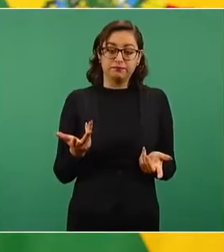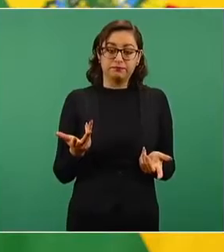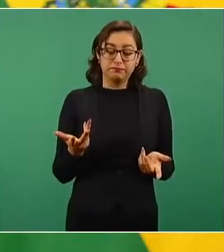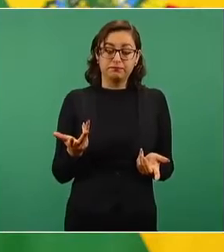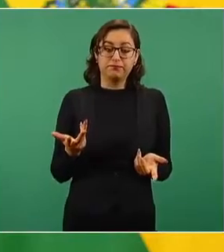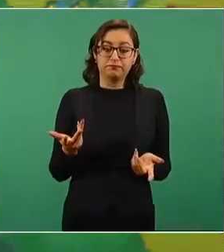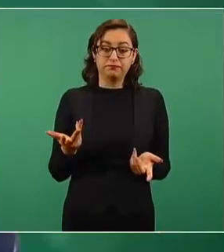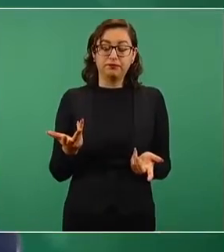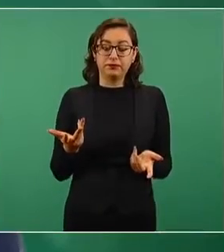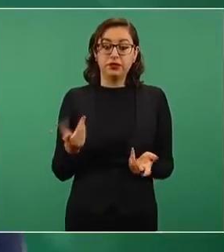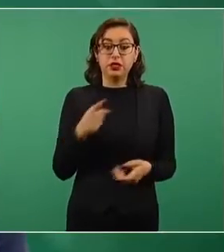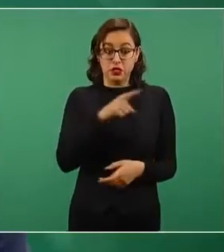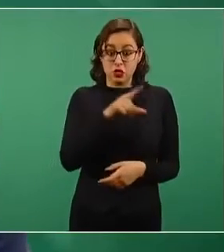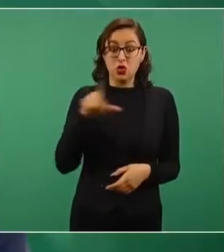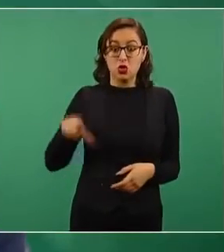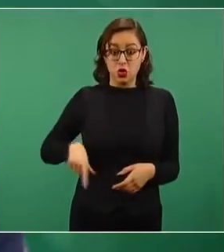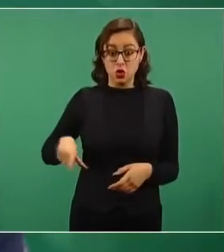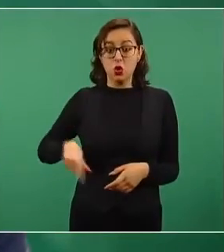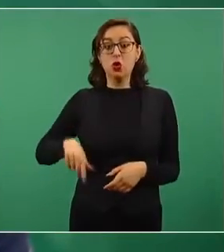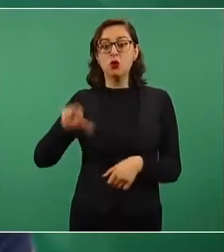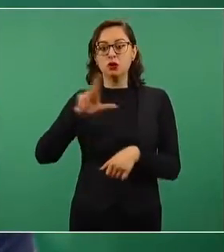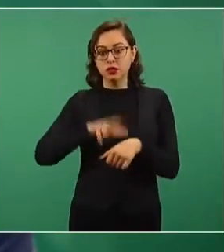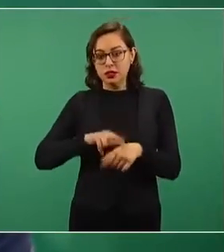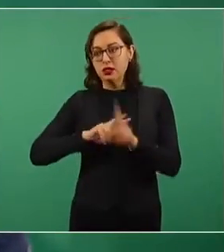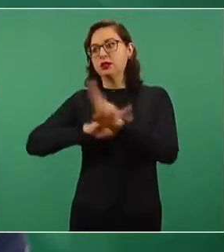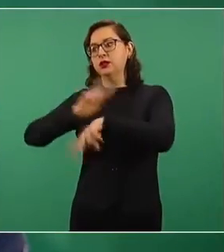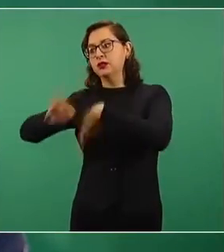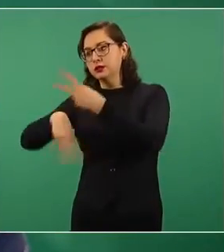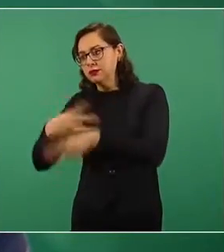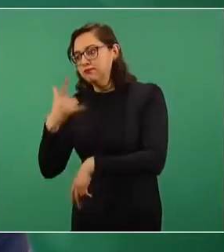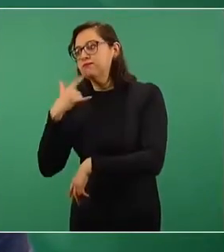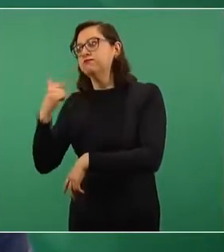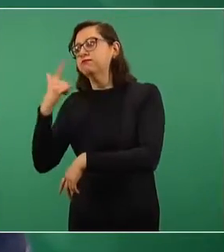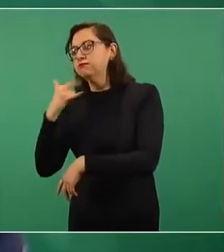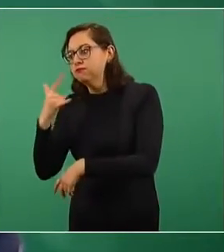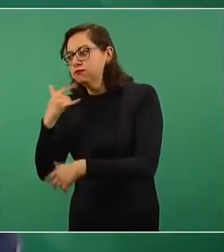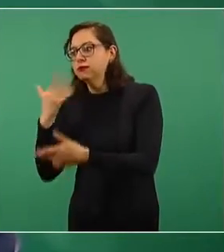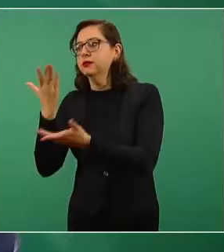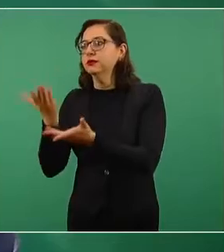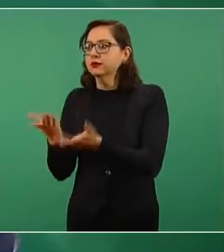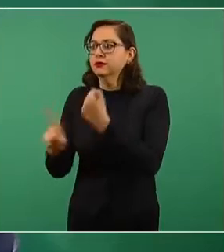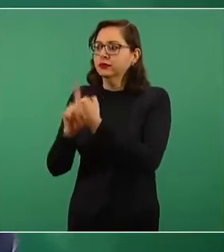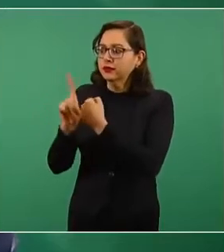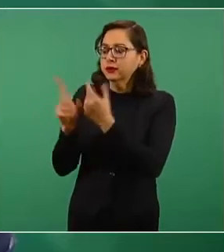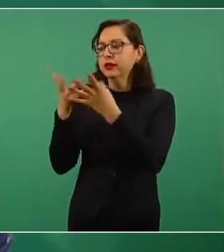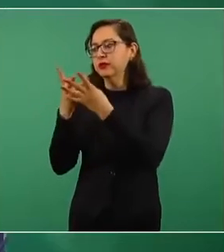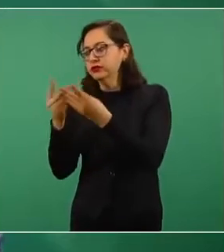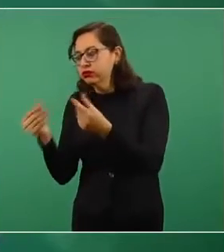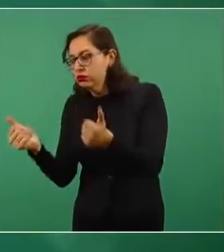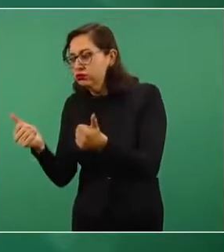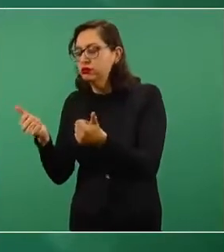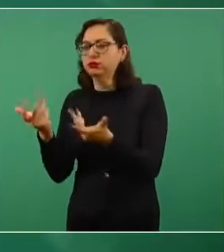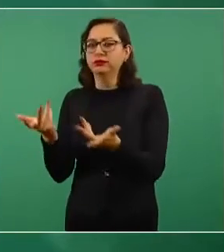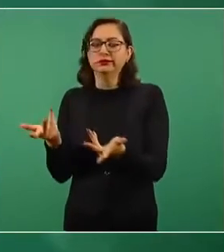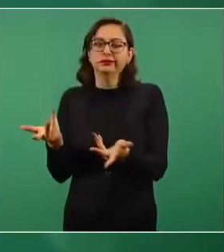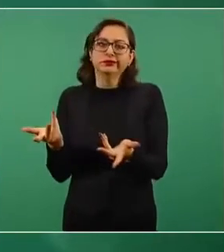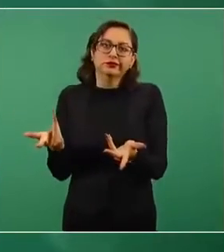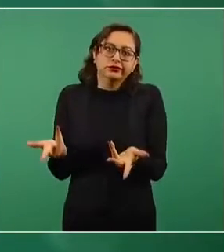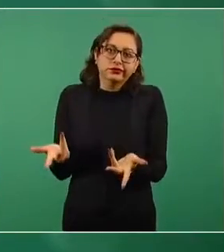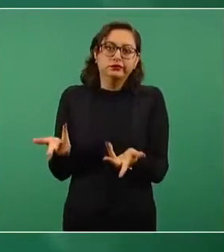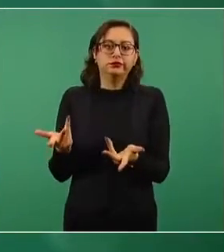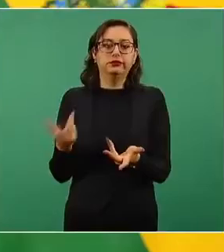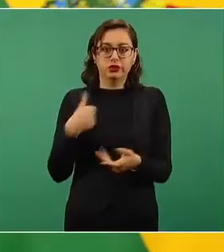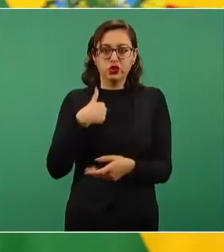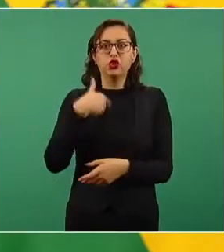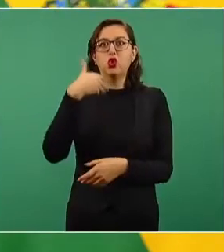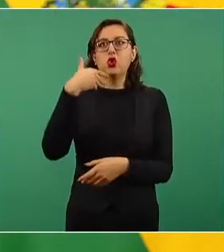el gobernador está haciendo todo lo que puede para resolver el problema. Y tengo incluso